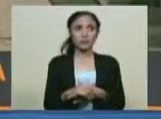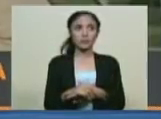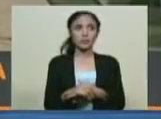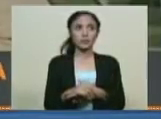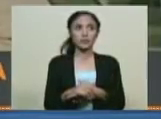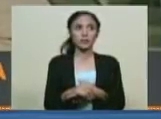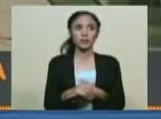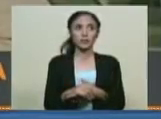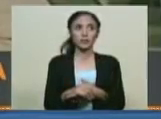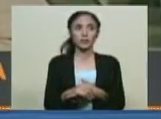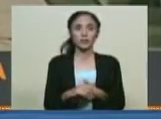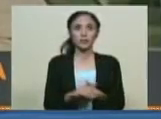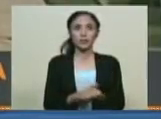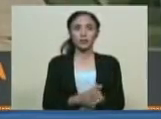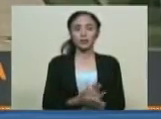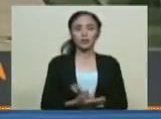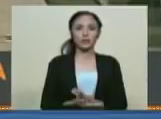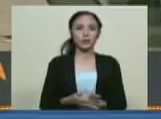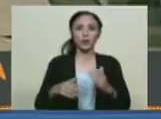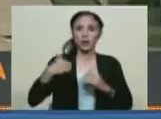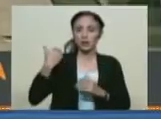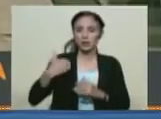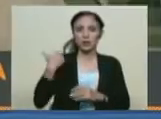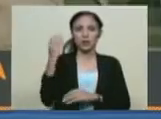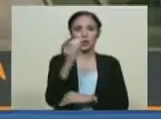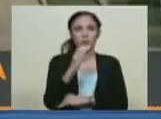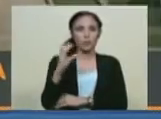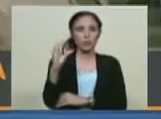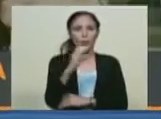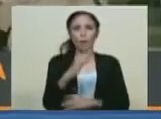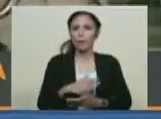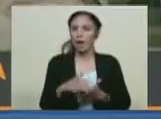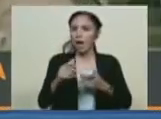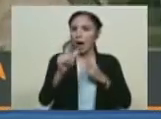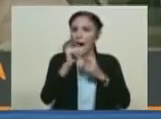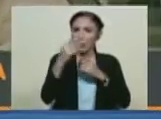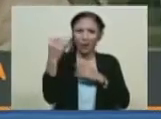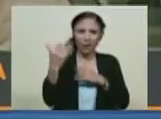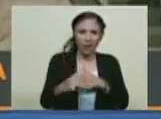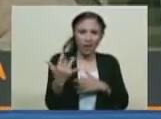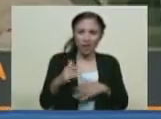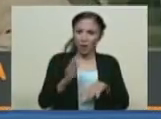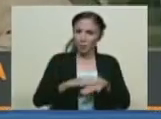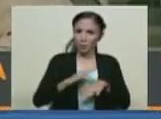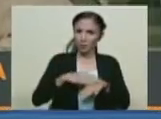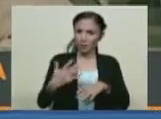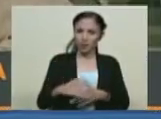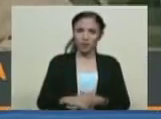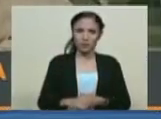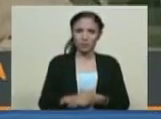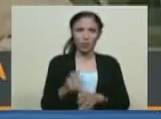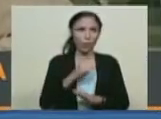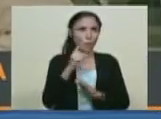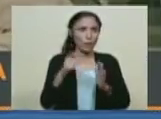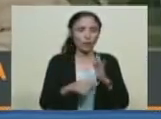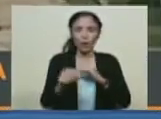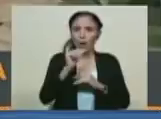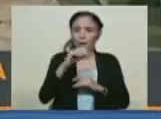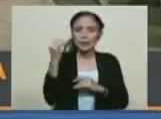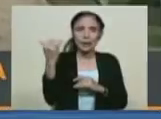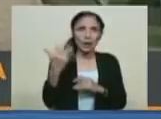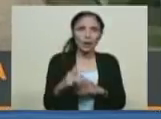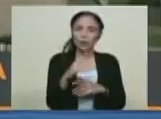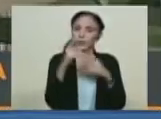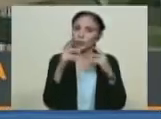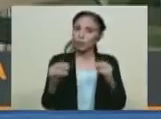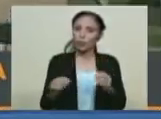en Argentina, en Colombia. Privatizar el agua totalmente. No, el agua